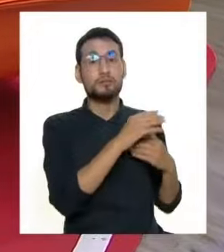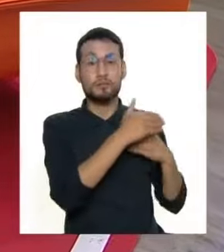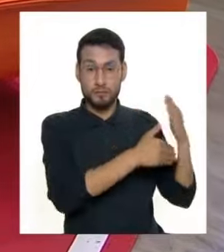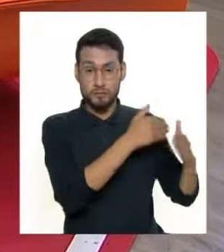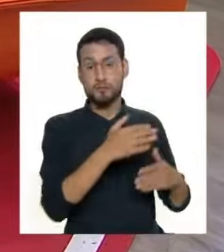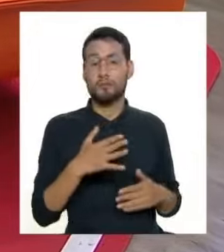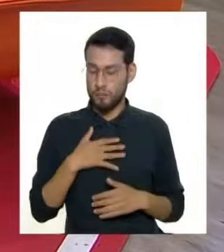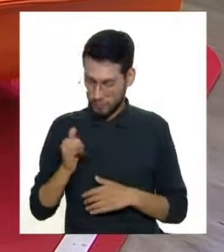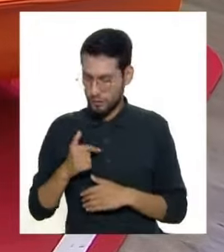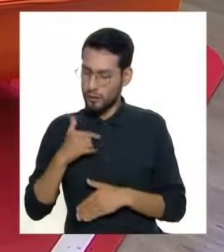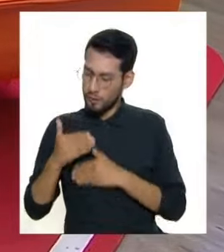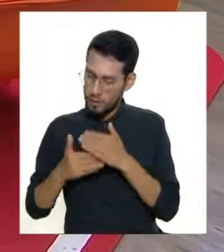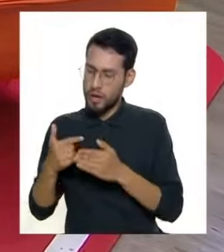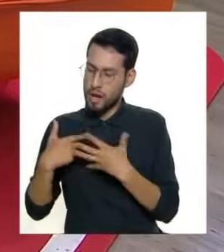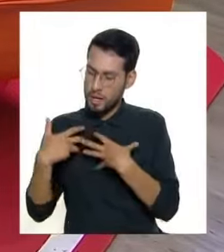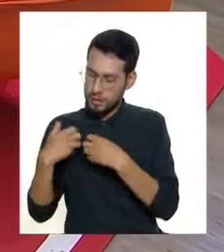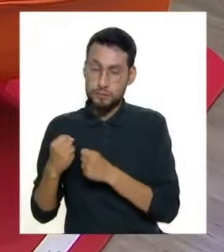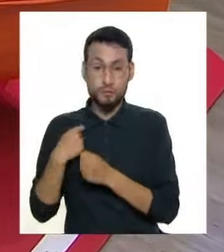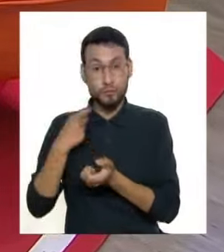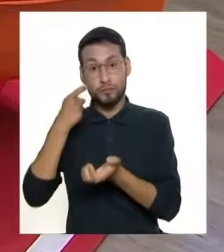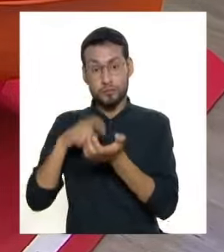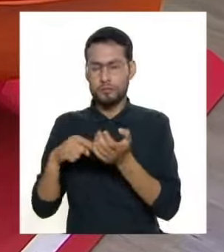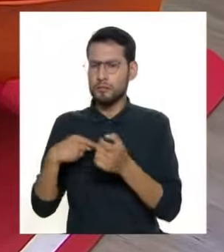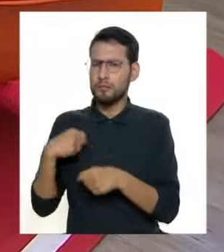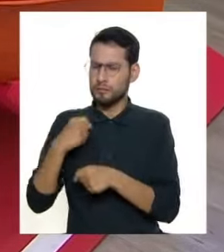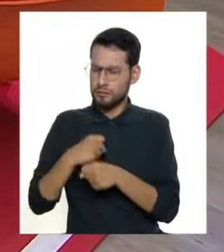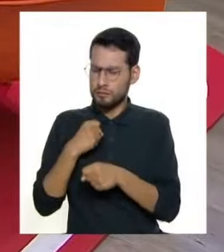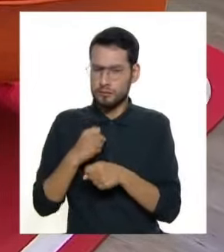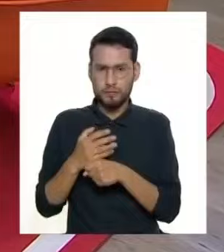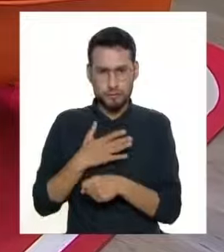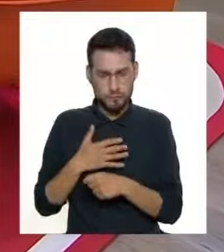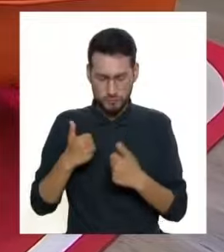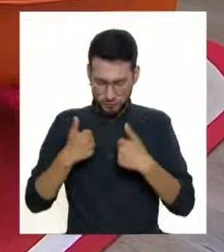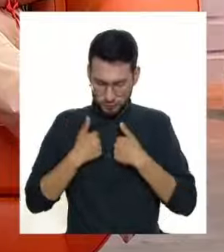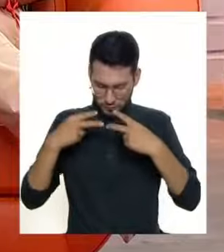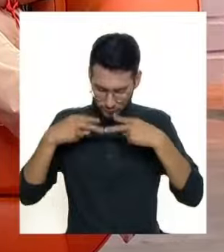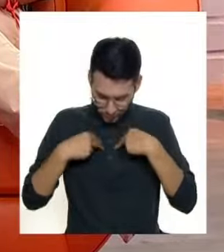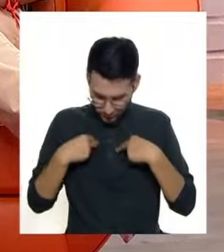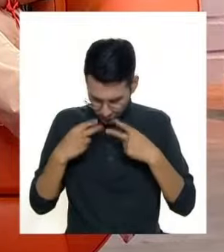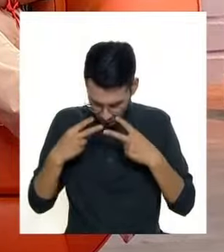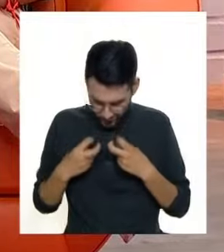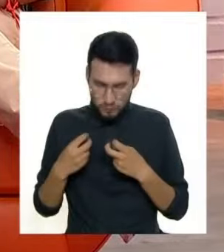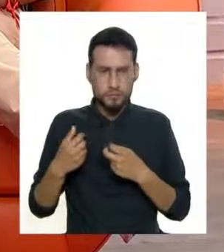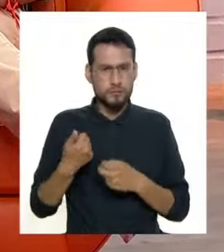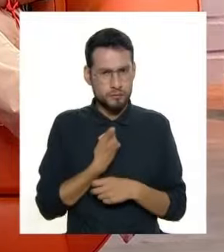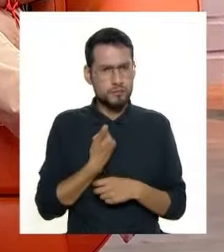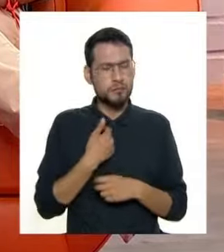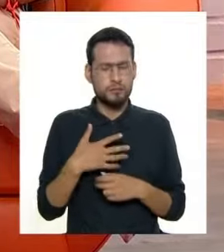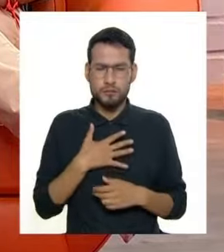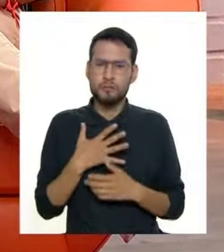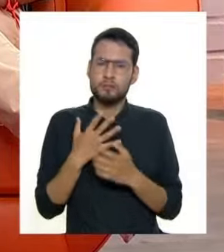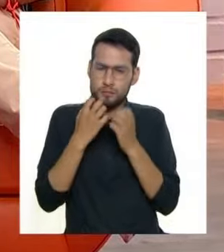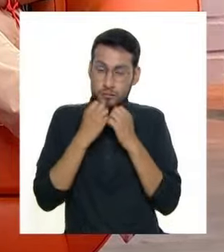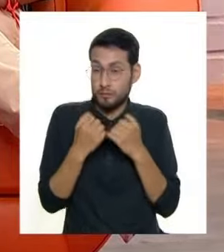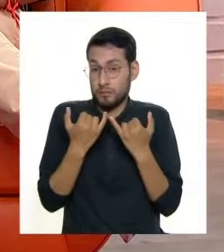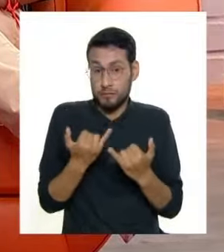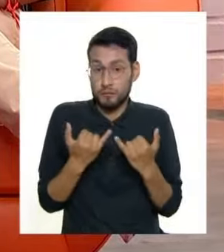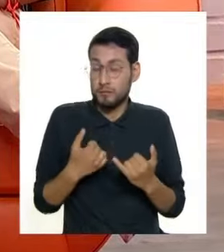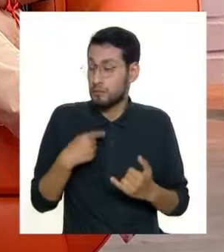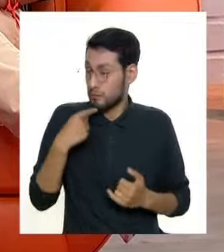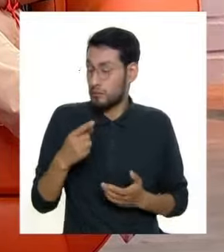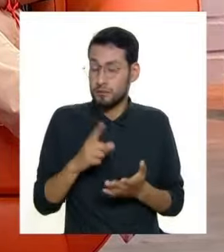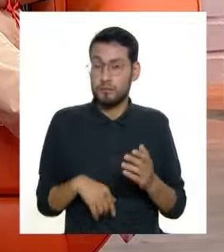proceso, yo tuve mi proceso de sanación y me di cuenta, empecé a trabajar, mejor dicho, en mi autoconcepto y mi autoestima y hoy por hoy puedo